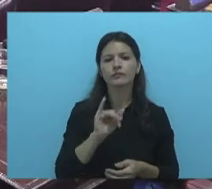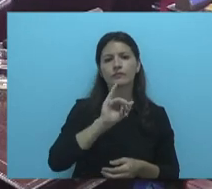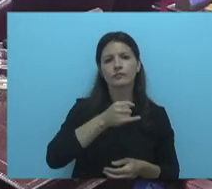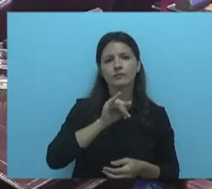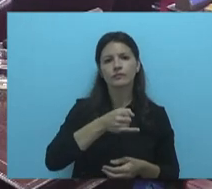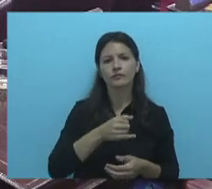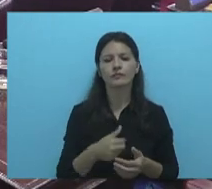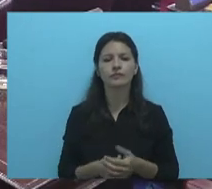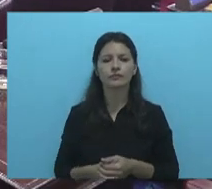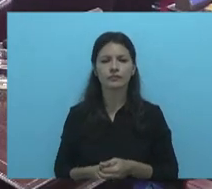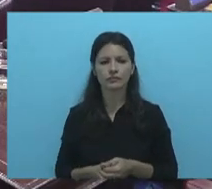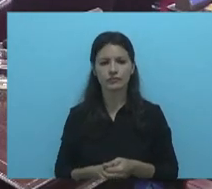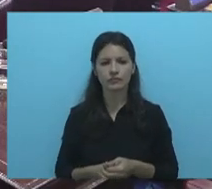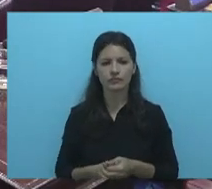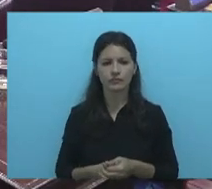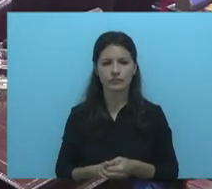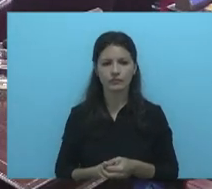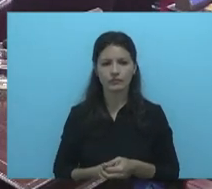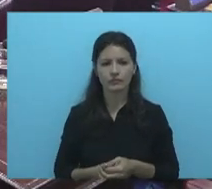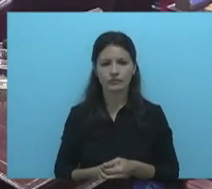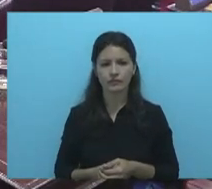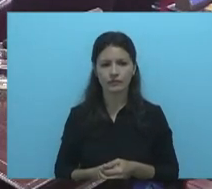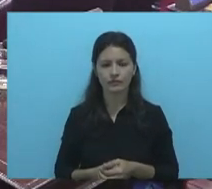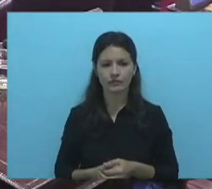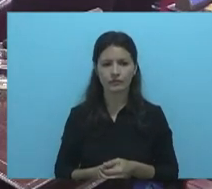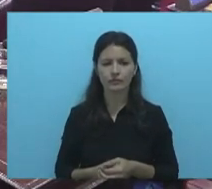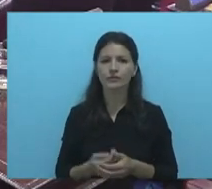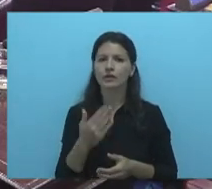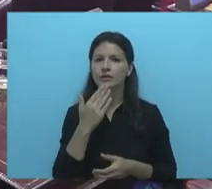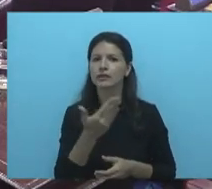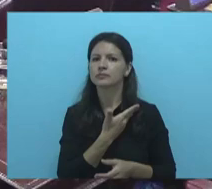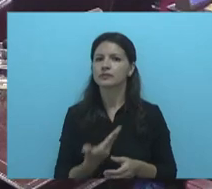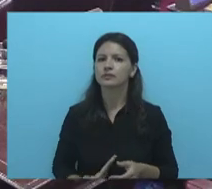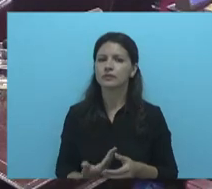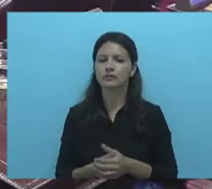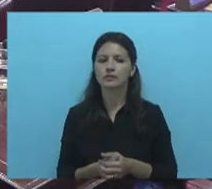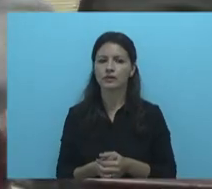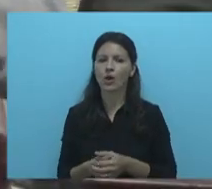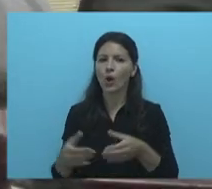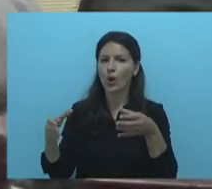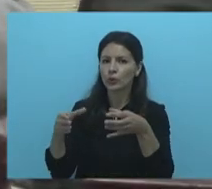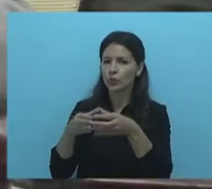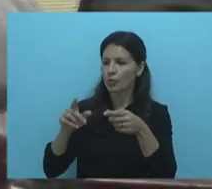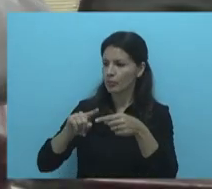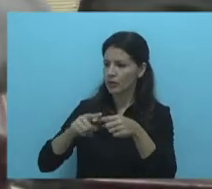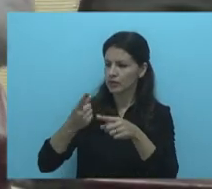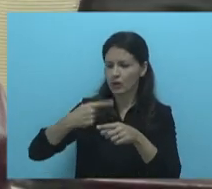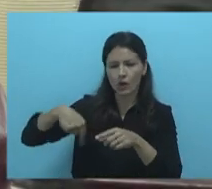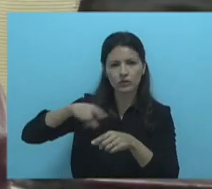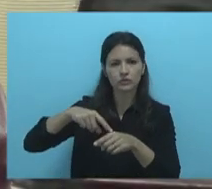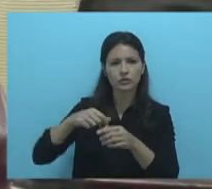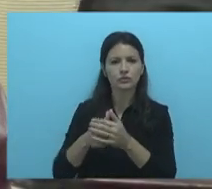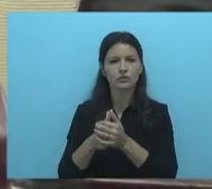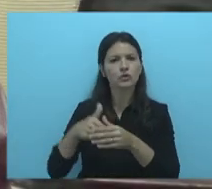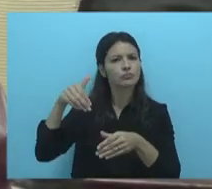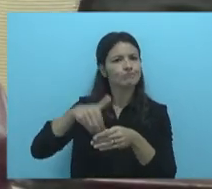resulta aprobado. Diputado Mayoraz tiene la palabra. Gracias, señor presidente. Para expresar la posición de nuestro bloque